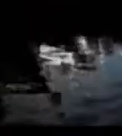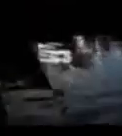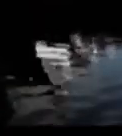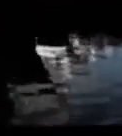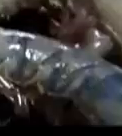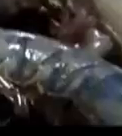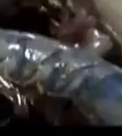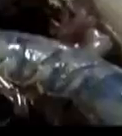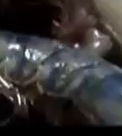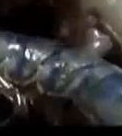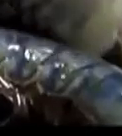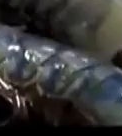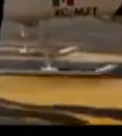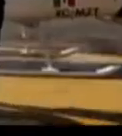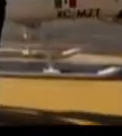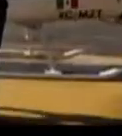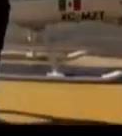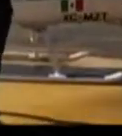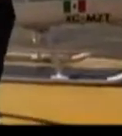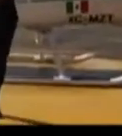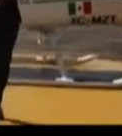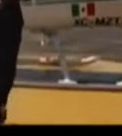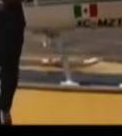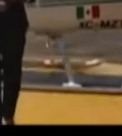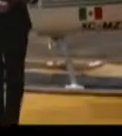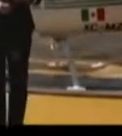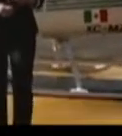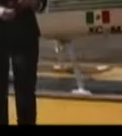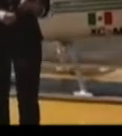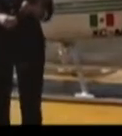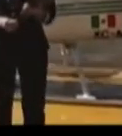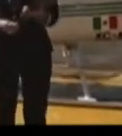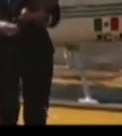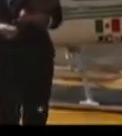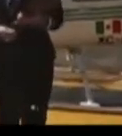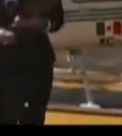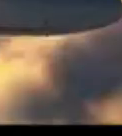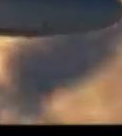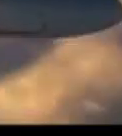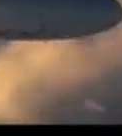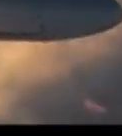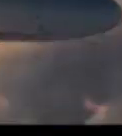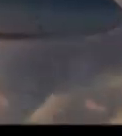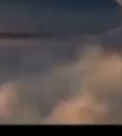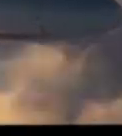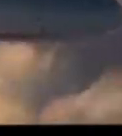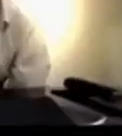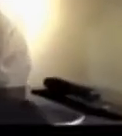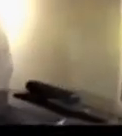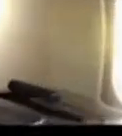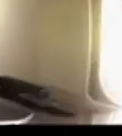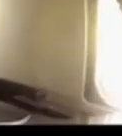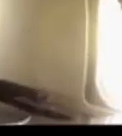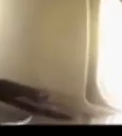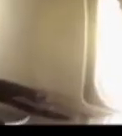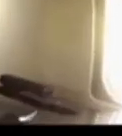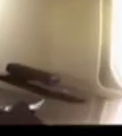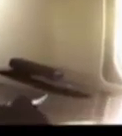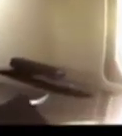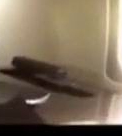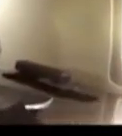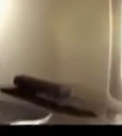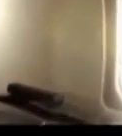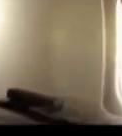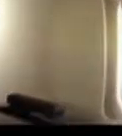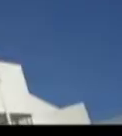importante de México. Además, la cría y explotación de animales y el aprovechamiento forestal son importantes actividades económicas.